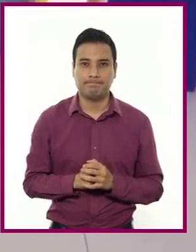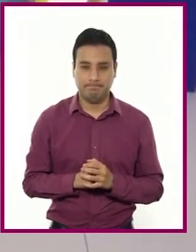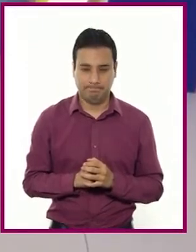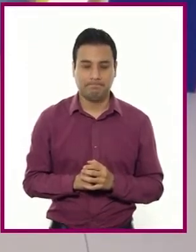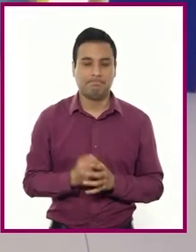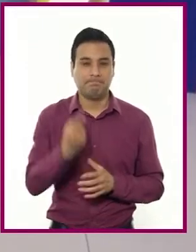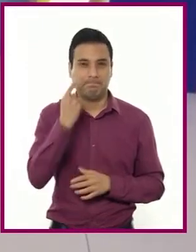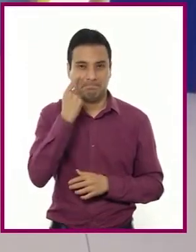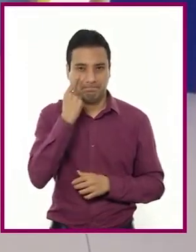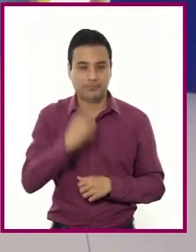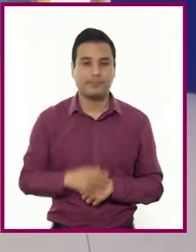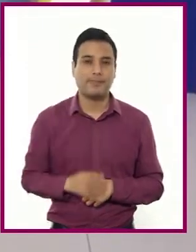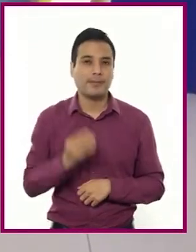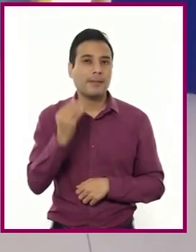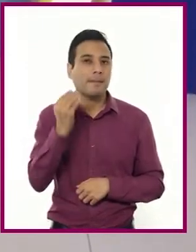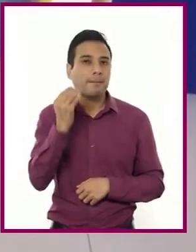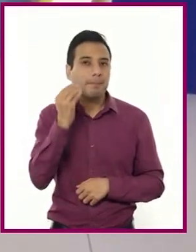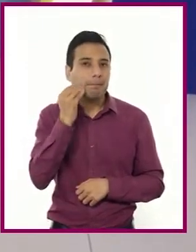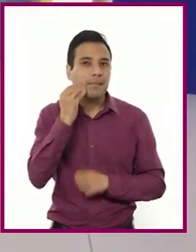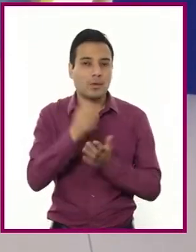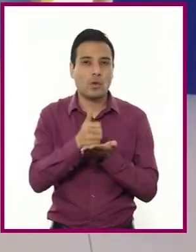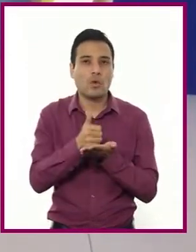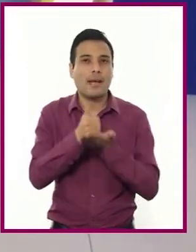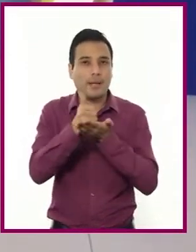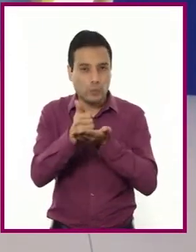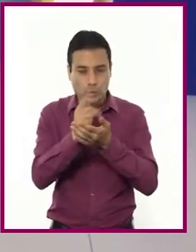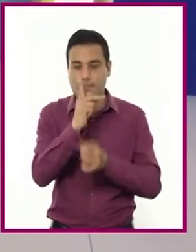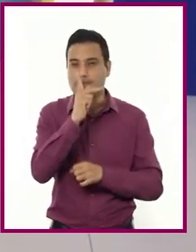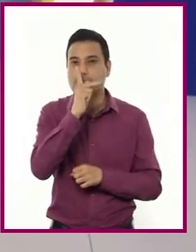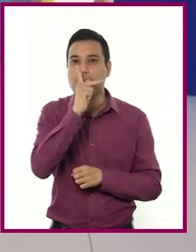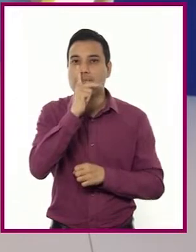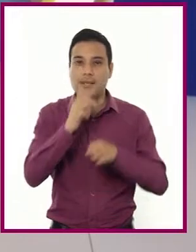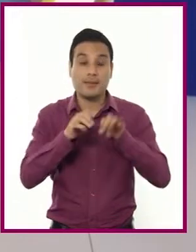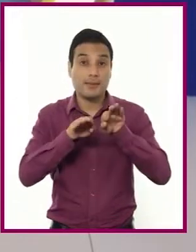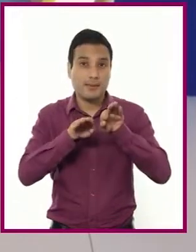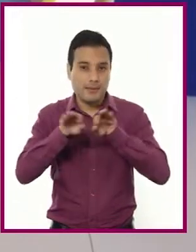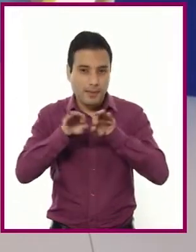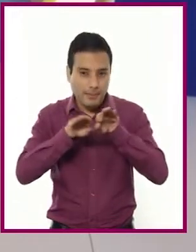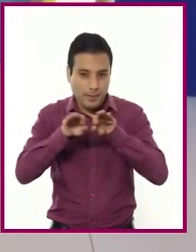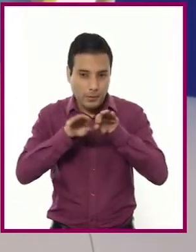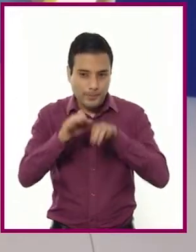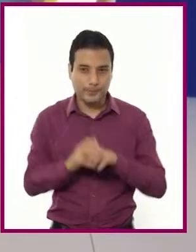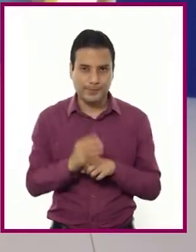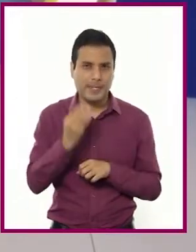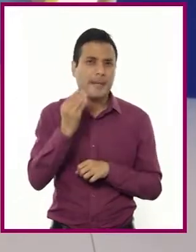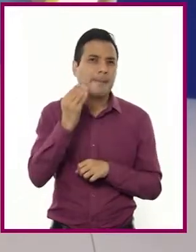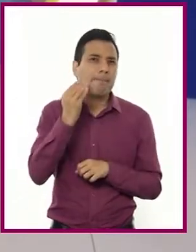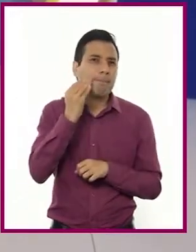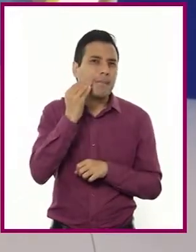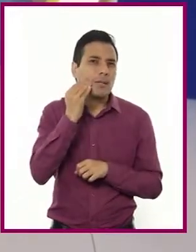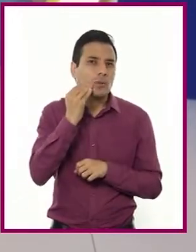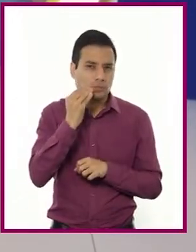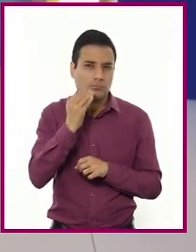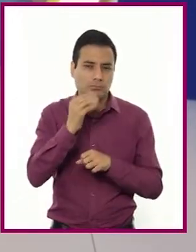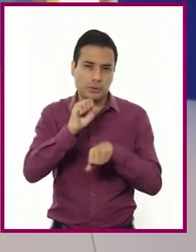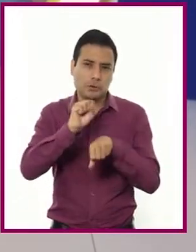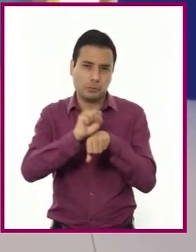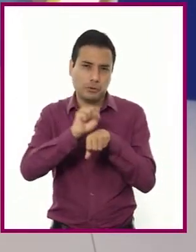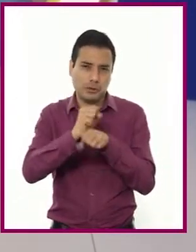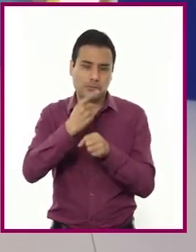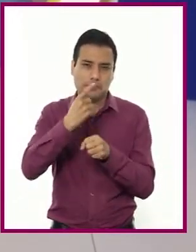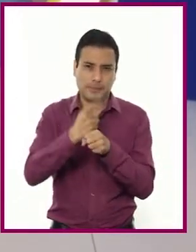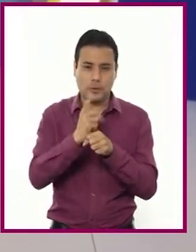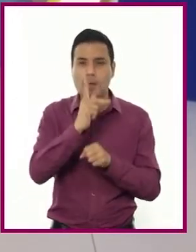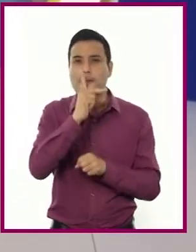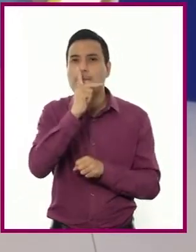Marco le ayudó a su padre con un problema de su trabajo. Marco es un alumno de primer grado de secundaria y su papá es